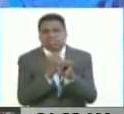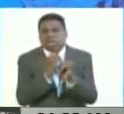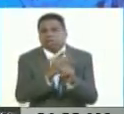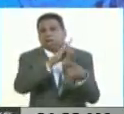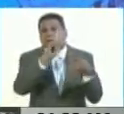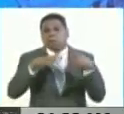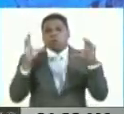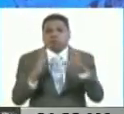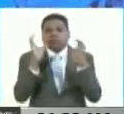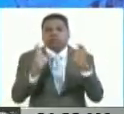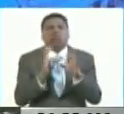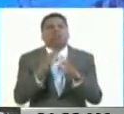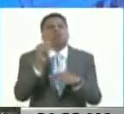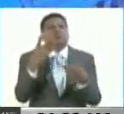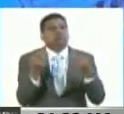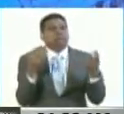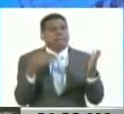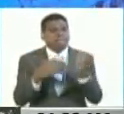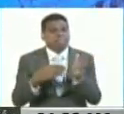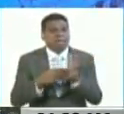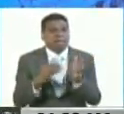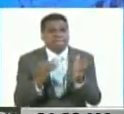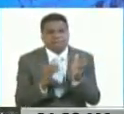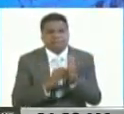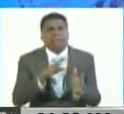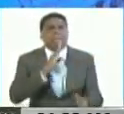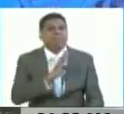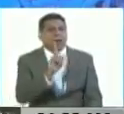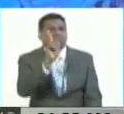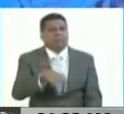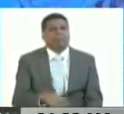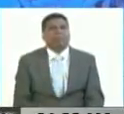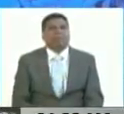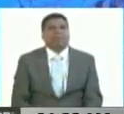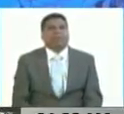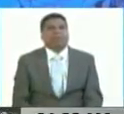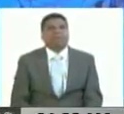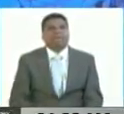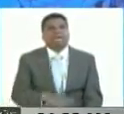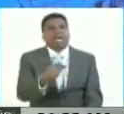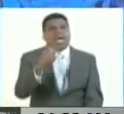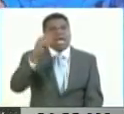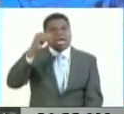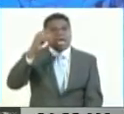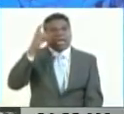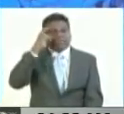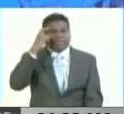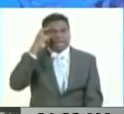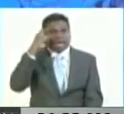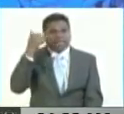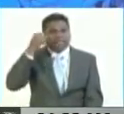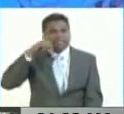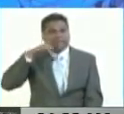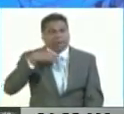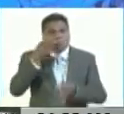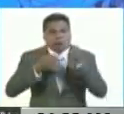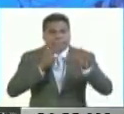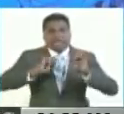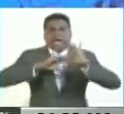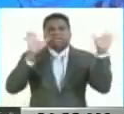escuchábamos al ministro y al presidente de CanTV, Manuel Fernández, el día sábado, dando toda la explicación, pero ¿qué se puede